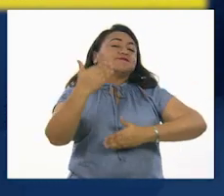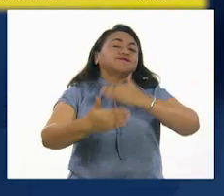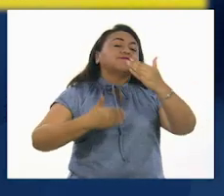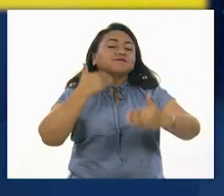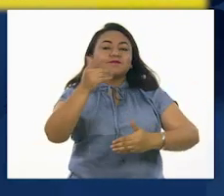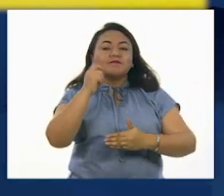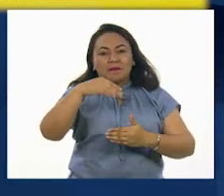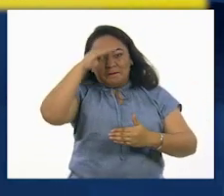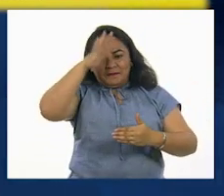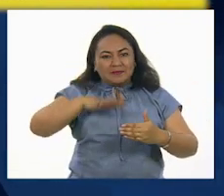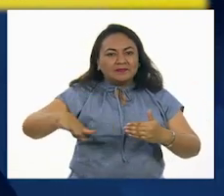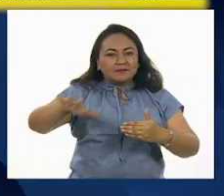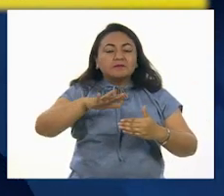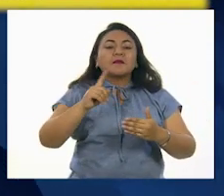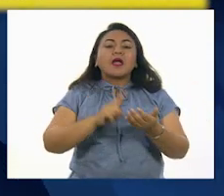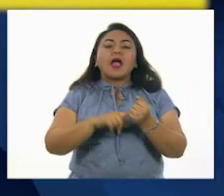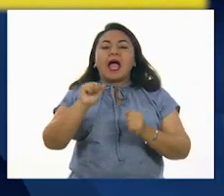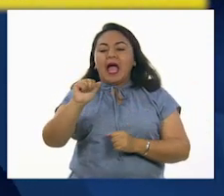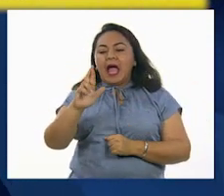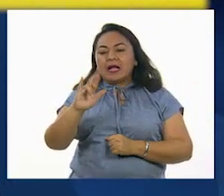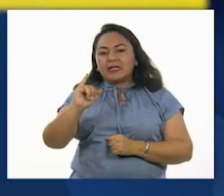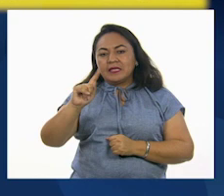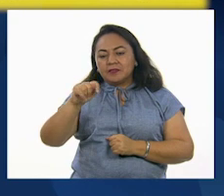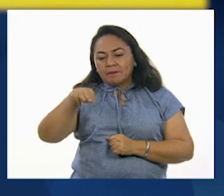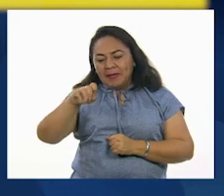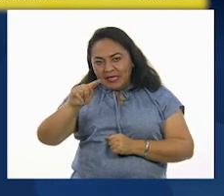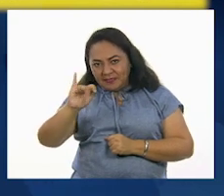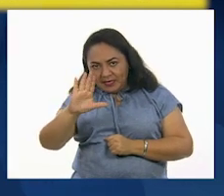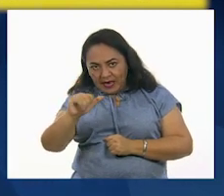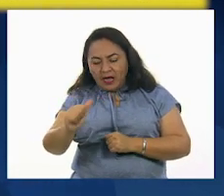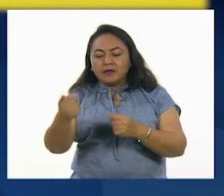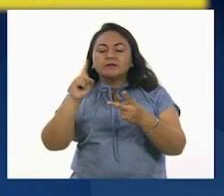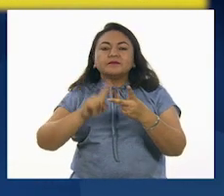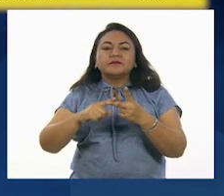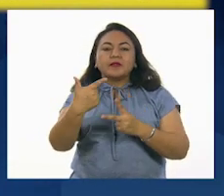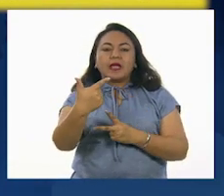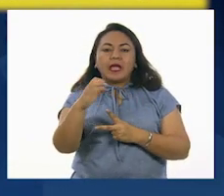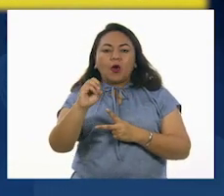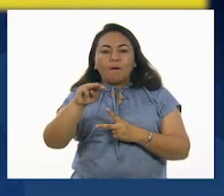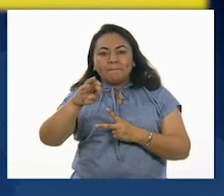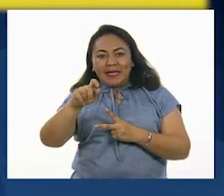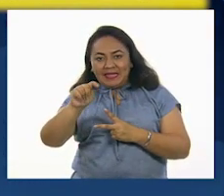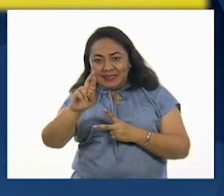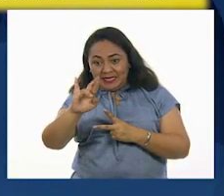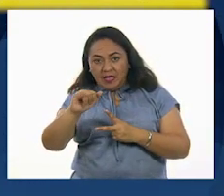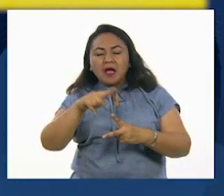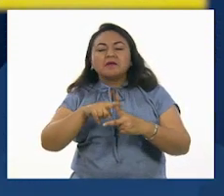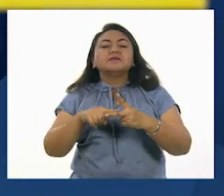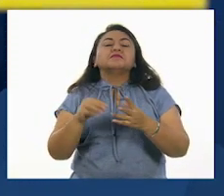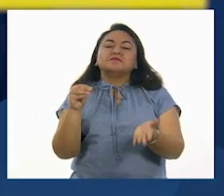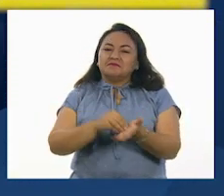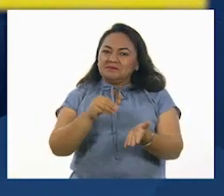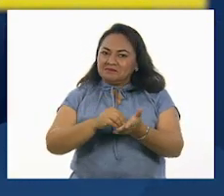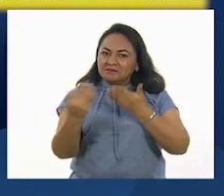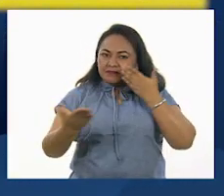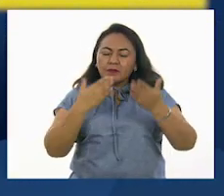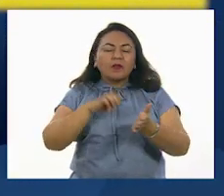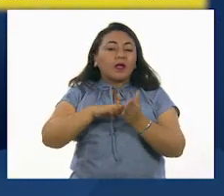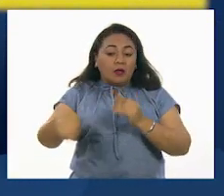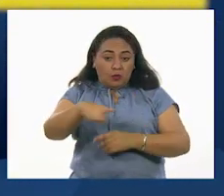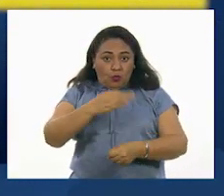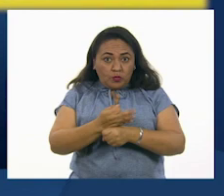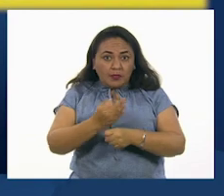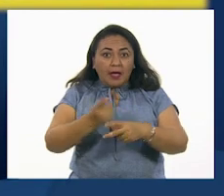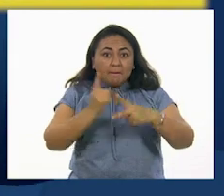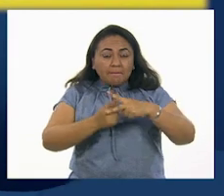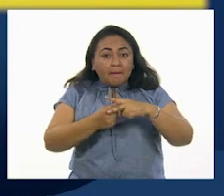podemos decir que ramas como la aritmética y la geometría se siguen estudiando en la educación básica. Nosotros, por ejemplo, estudiamos las